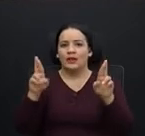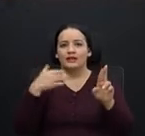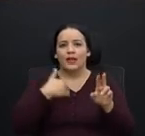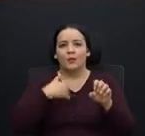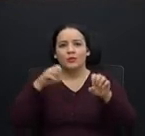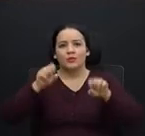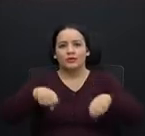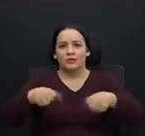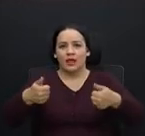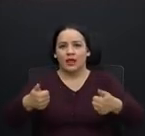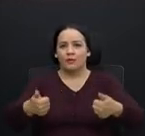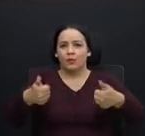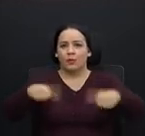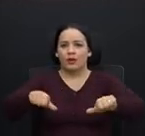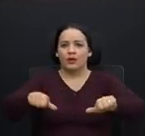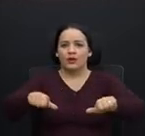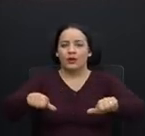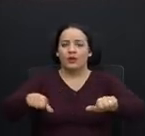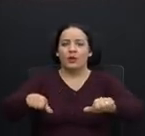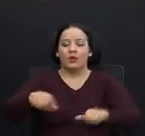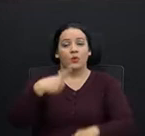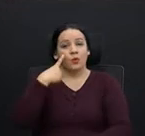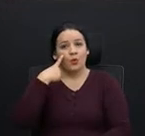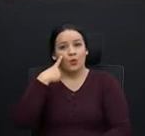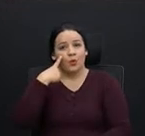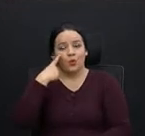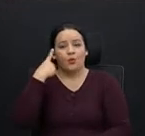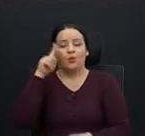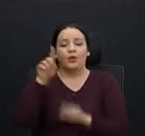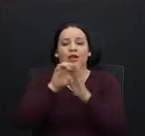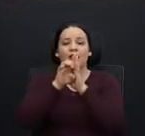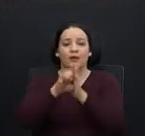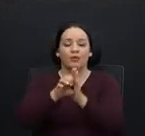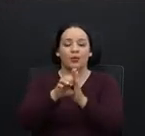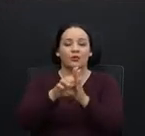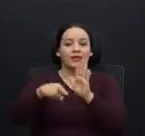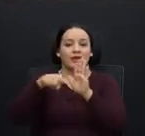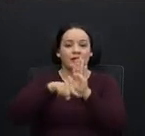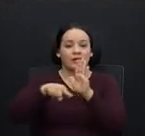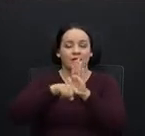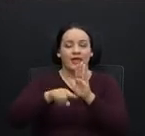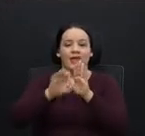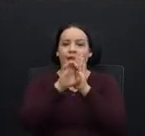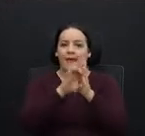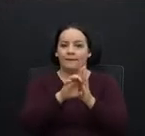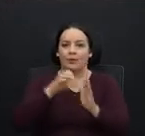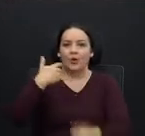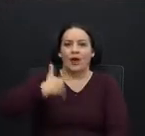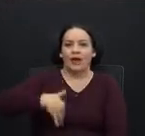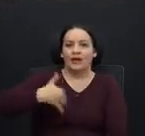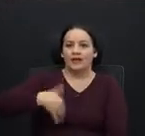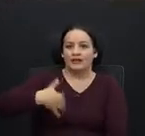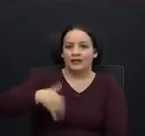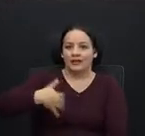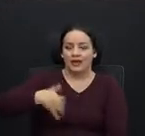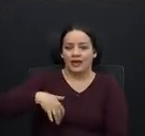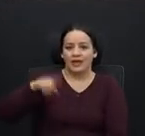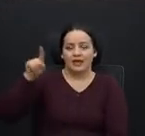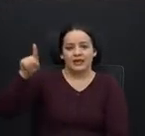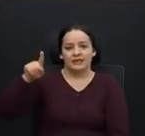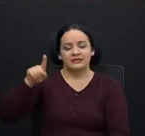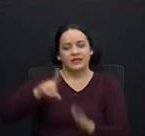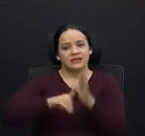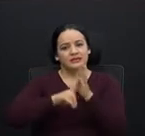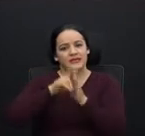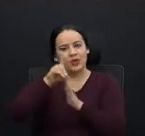ponernos de acuerdo. Y ojo, porque los ejemplos negativos, por ejemplo Argentina, se han desarrollado